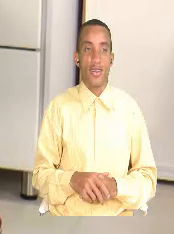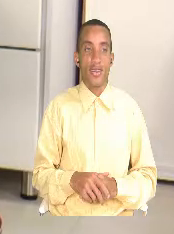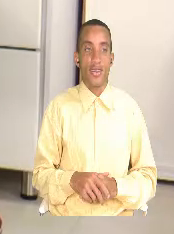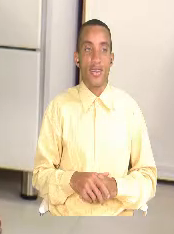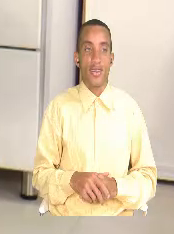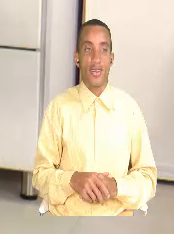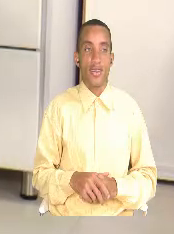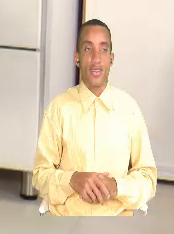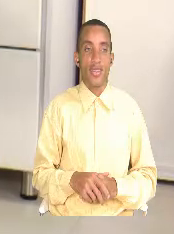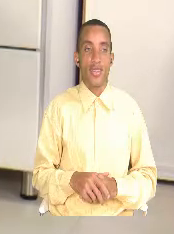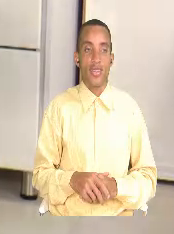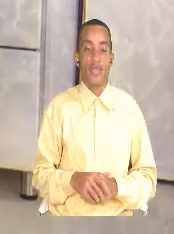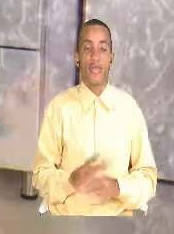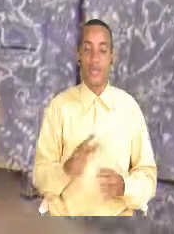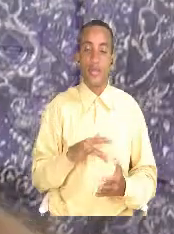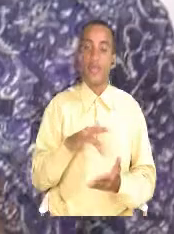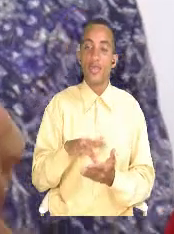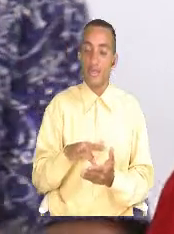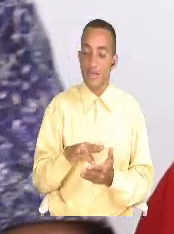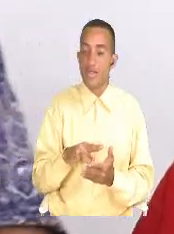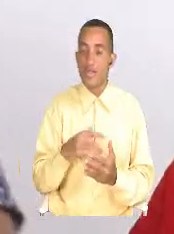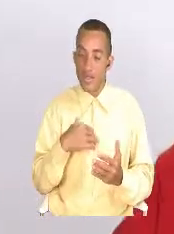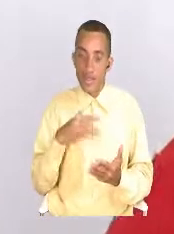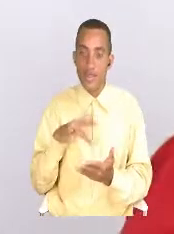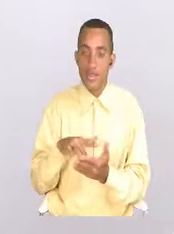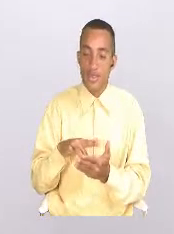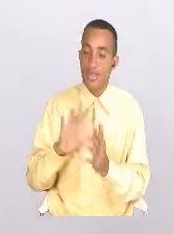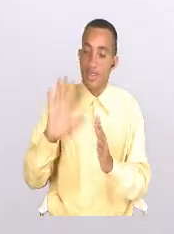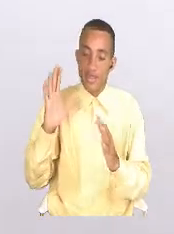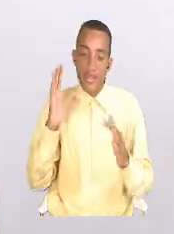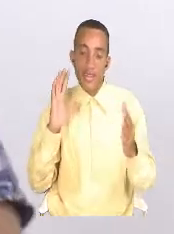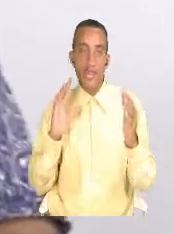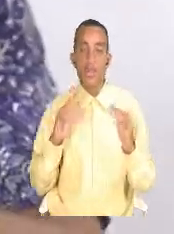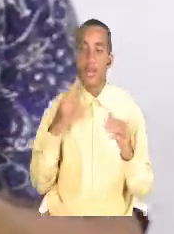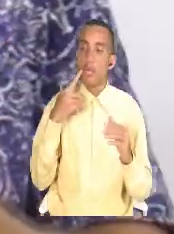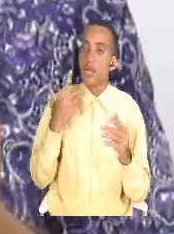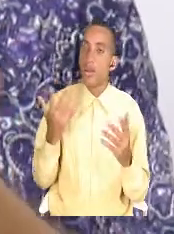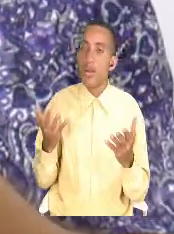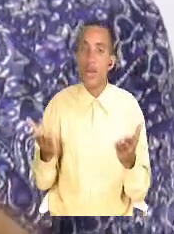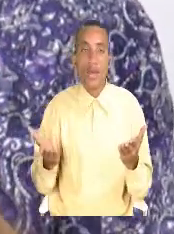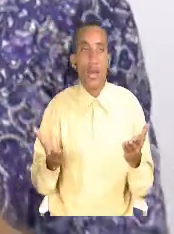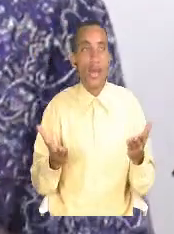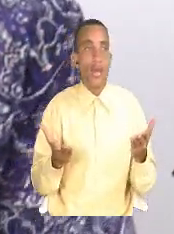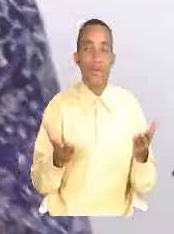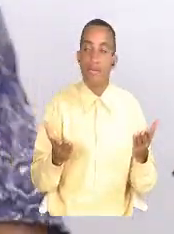Ya llego yo, ya llego y ahí vamos a ver, ahí vamos a